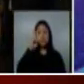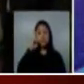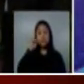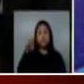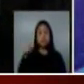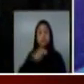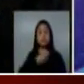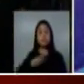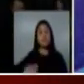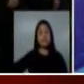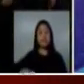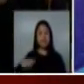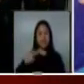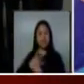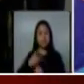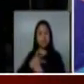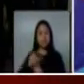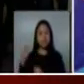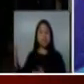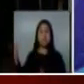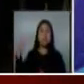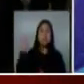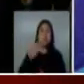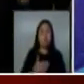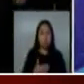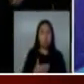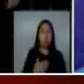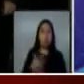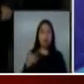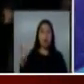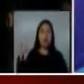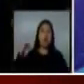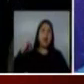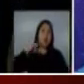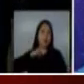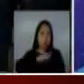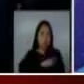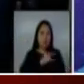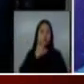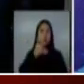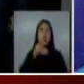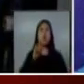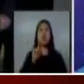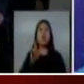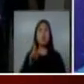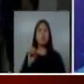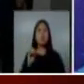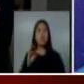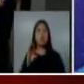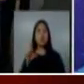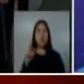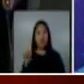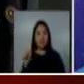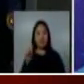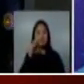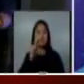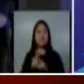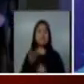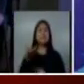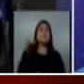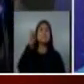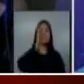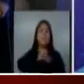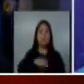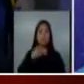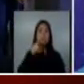concretos para frenar la migración. De otra manera no vamos a poder frenarla. Hay que combatir la pobreza, hay que combatir el desempleo, hay que